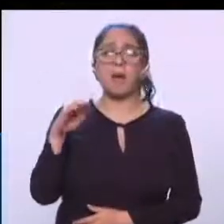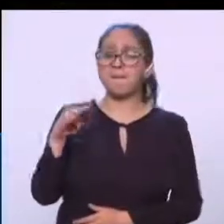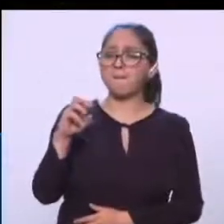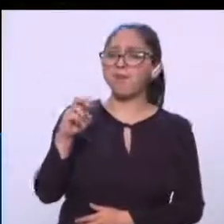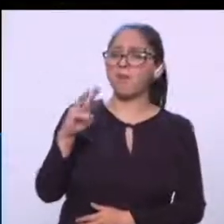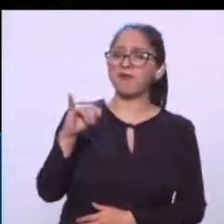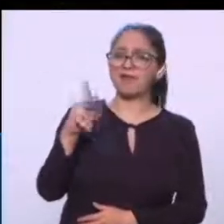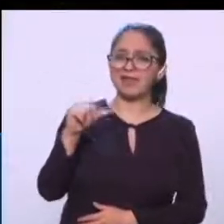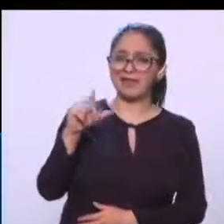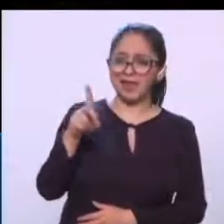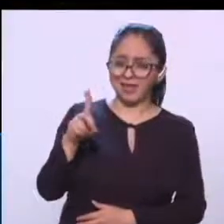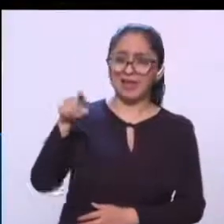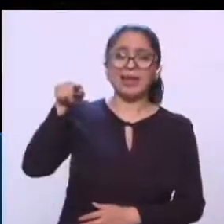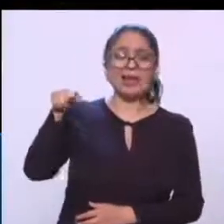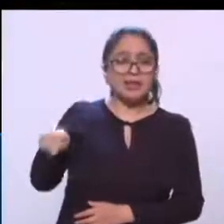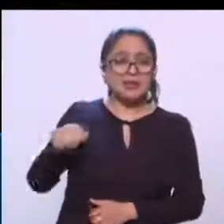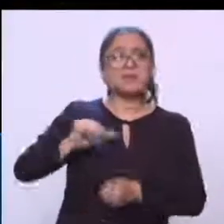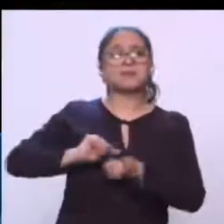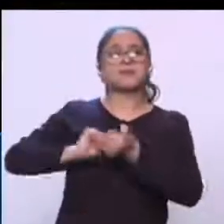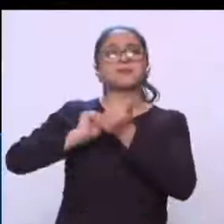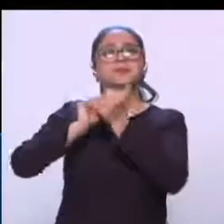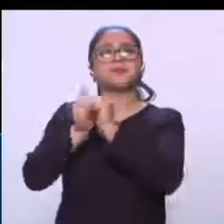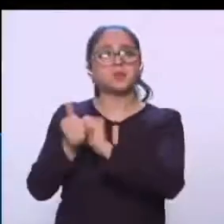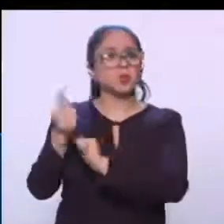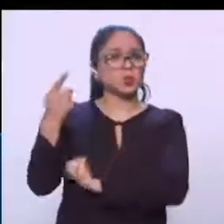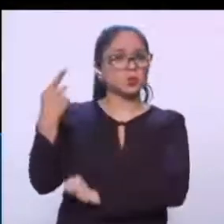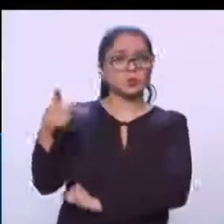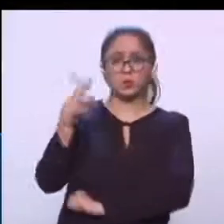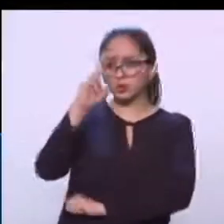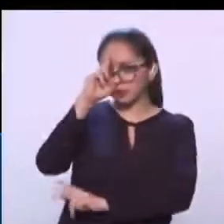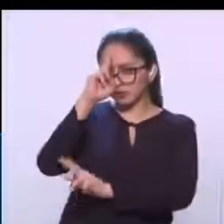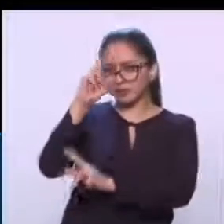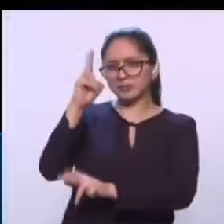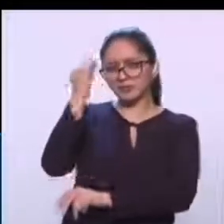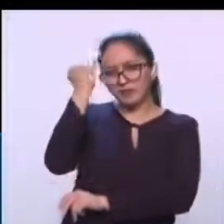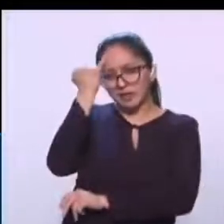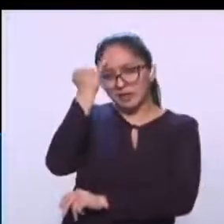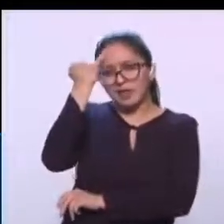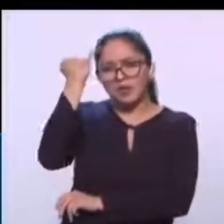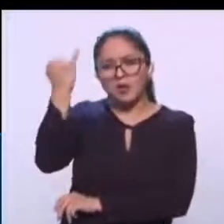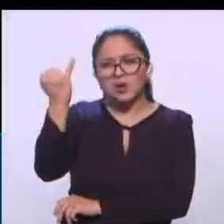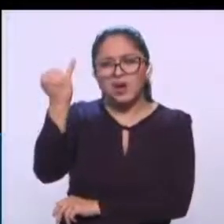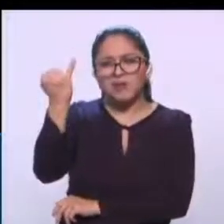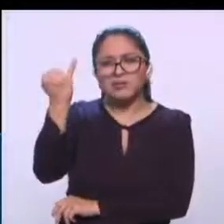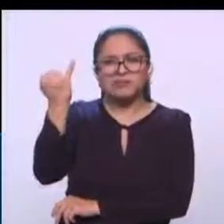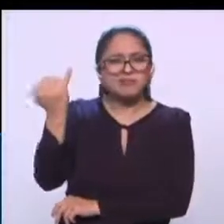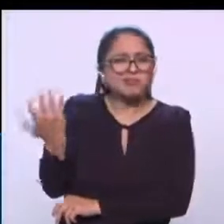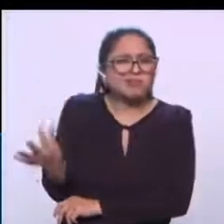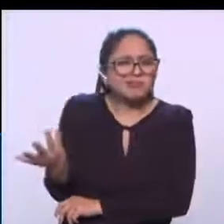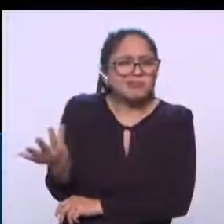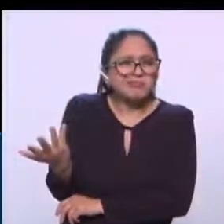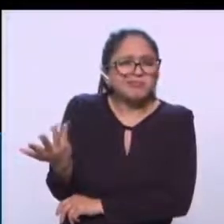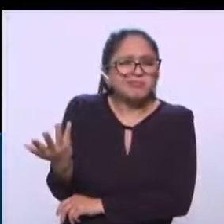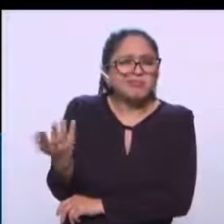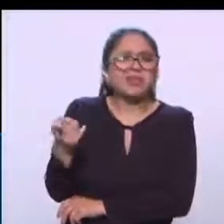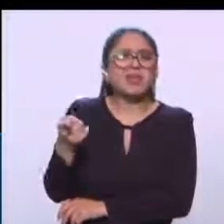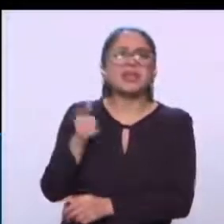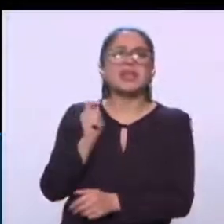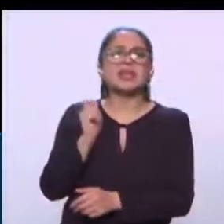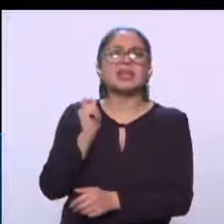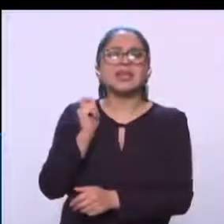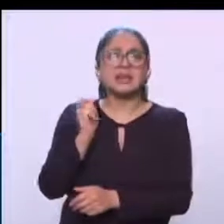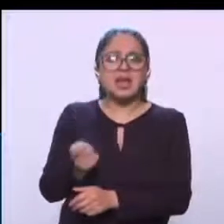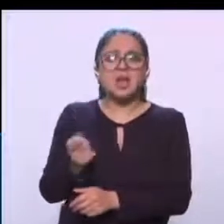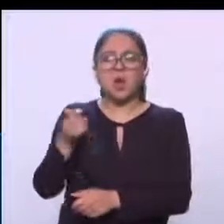o sea, que se establecen a partir de una ideología de movilidad. ¿Qué es lo que hay detrás, digamos, de lo que al